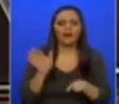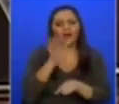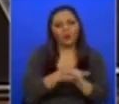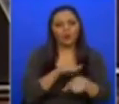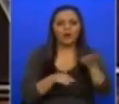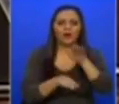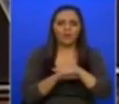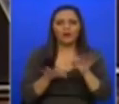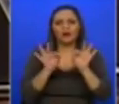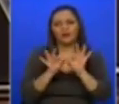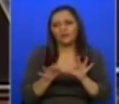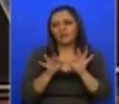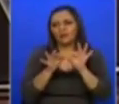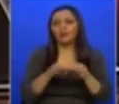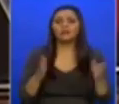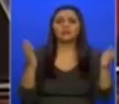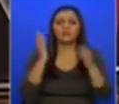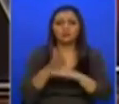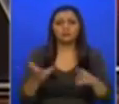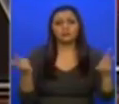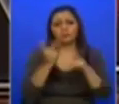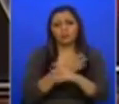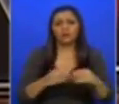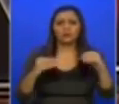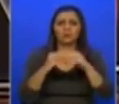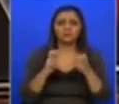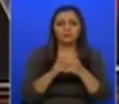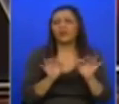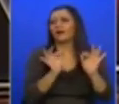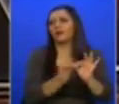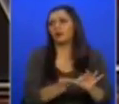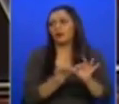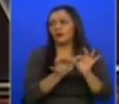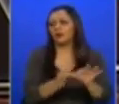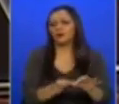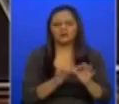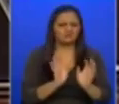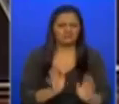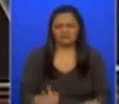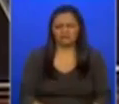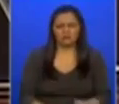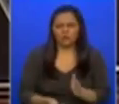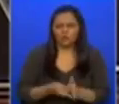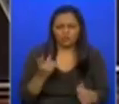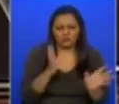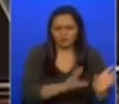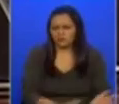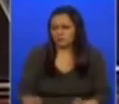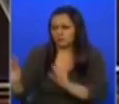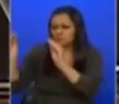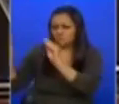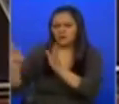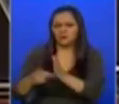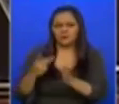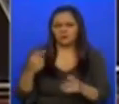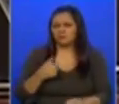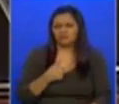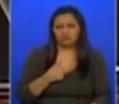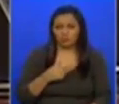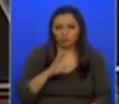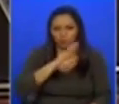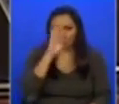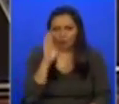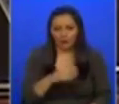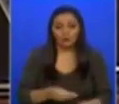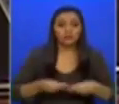ecosistema de esa naturaleza, un atentado a la naturaleza y totalmente antitécnico, pero nunca nosotros hemos ofrecido, fue el alcalde el que